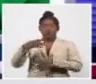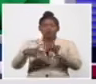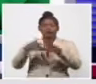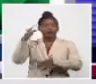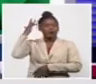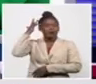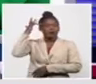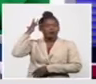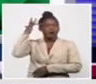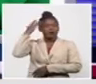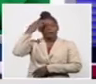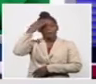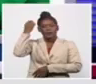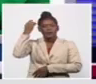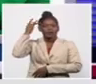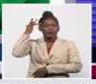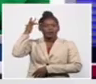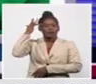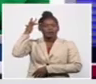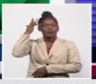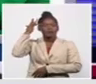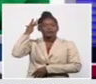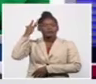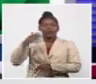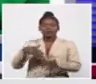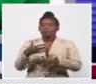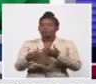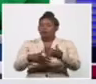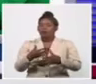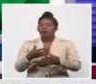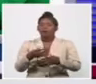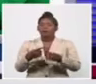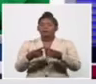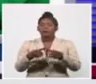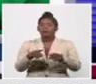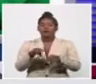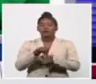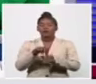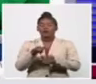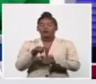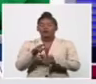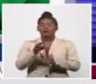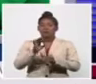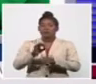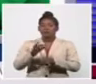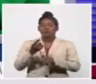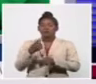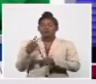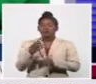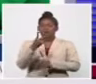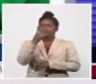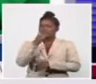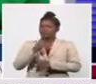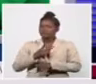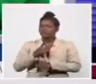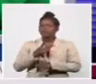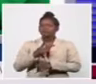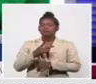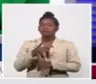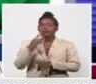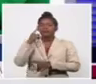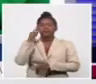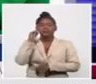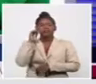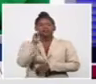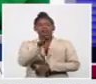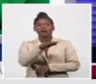que realmente, por la forma en que se presentó el cuadro clínico, tuvo una estadía hospitalaria